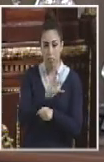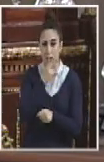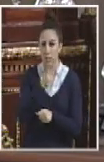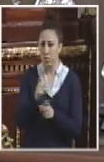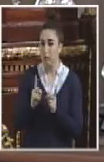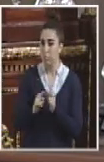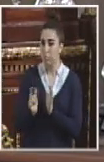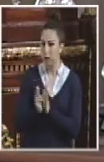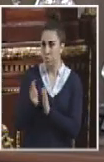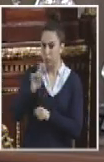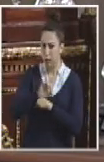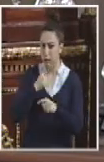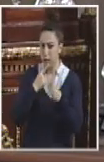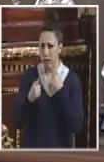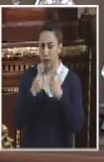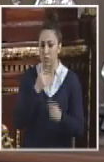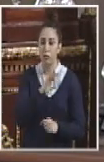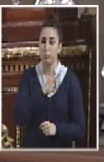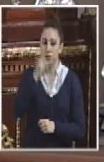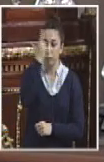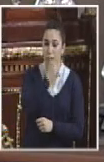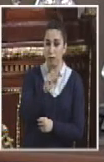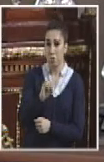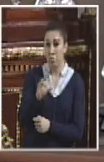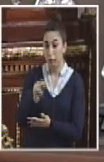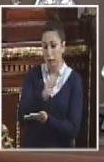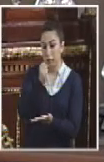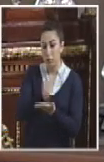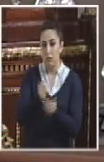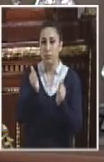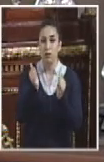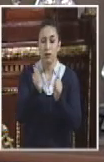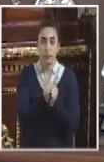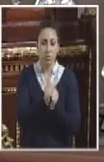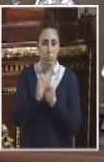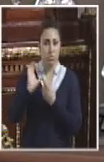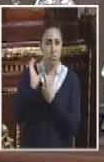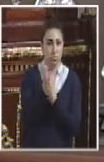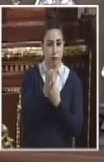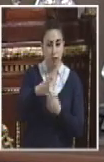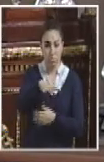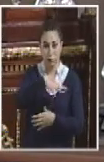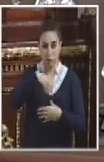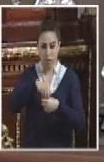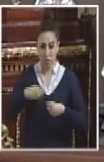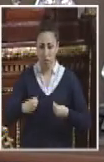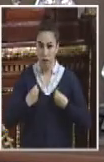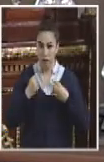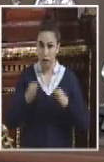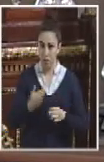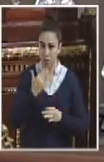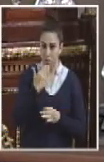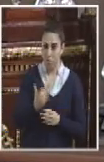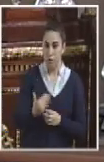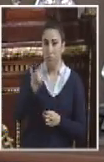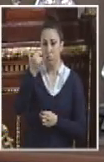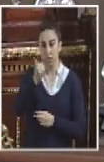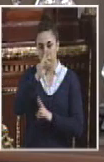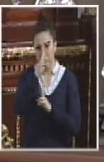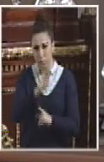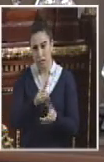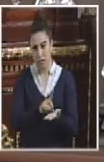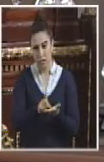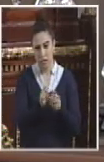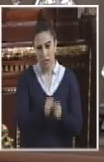en el Diario de los Debates y se turnará para su análisis y dictamen a la Comisión de Inclusión, Bienestar Social y Exigibilidad de